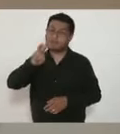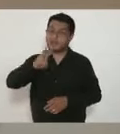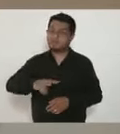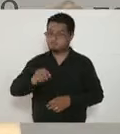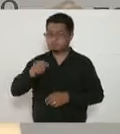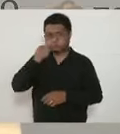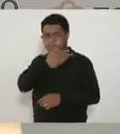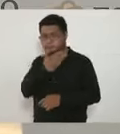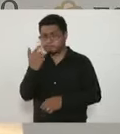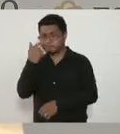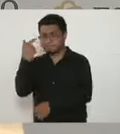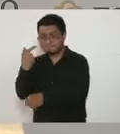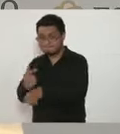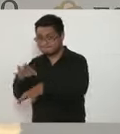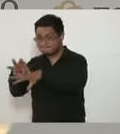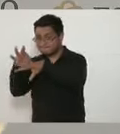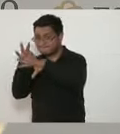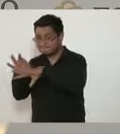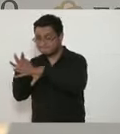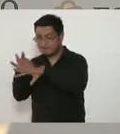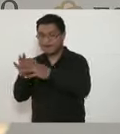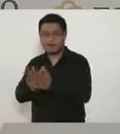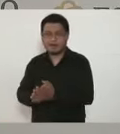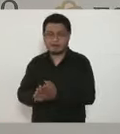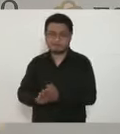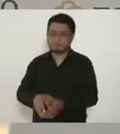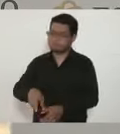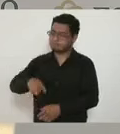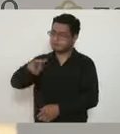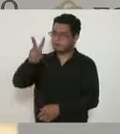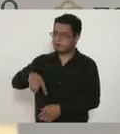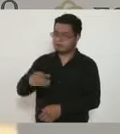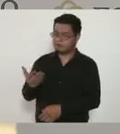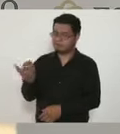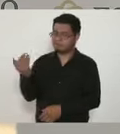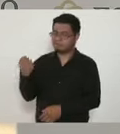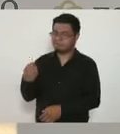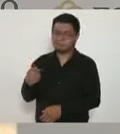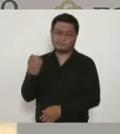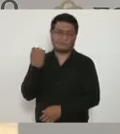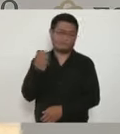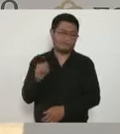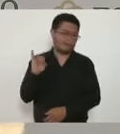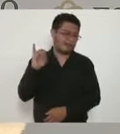ilustrativo, ni siquiera les interesó